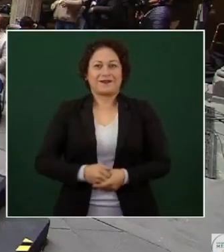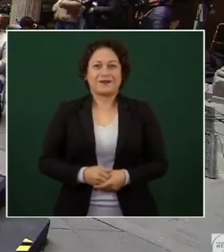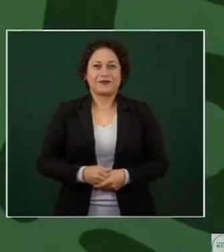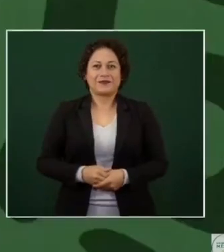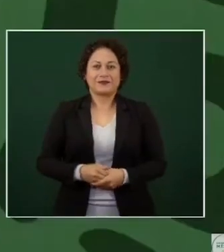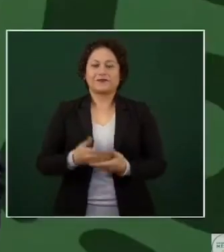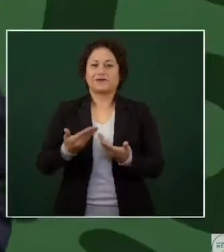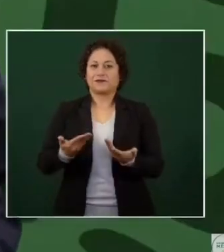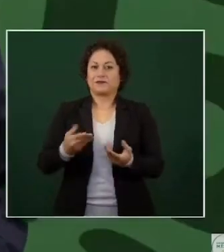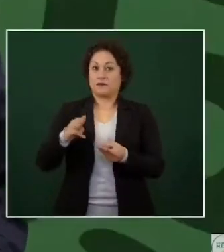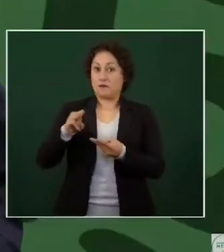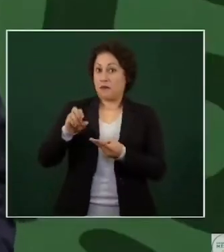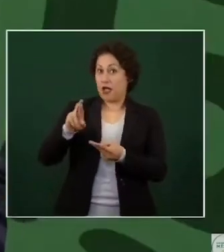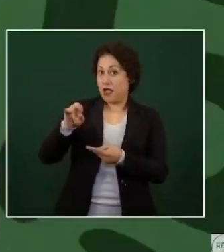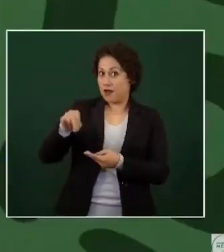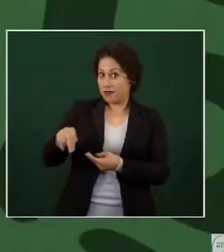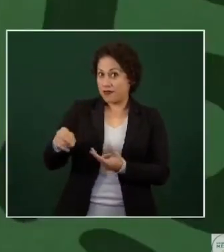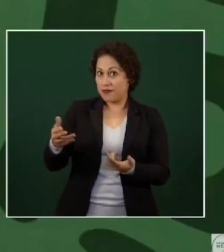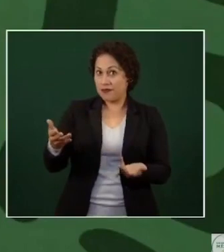Marín.